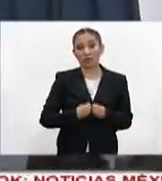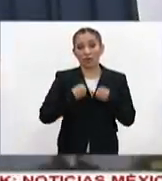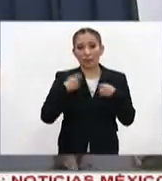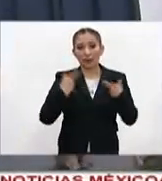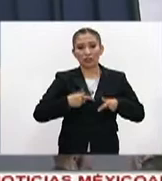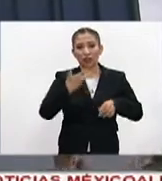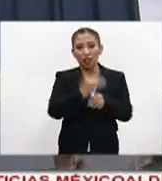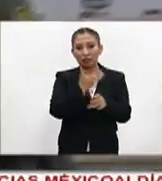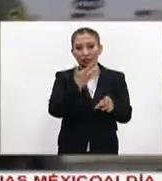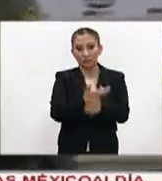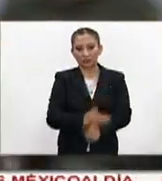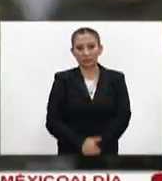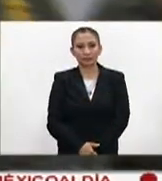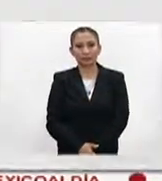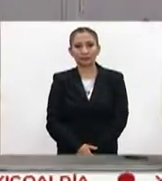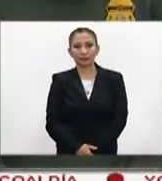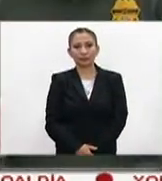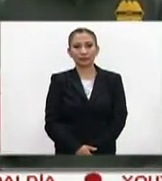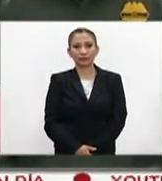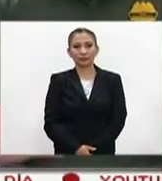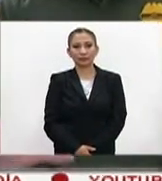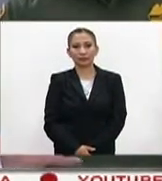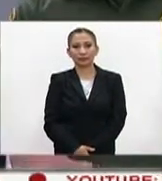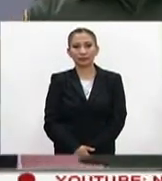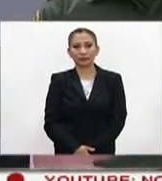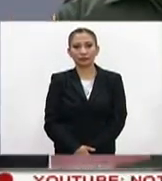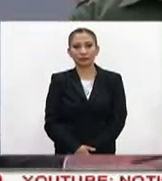los Estados Unidos.